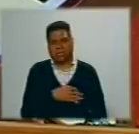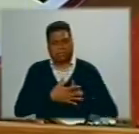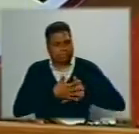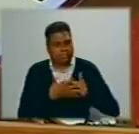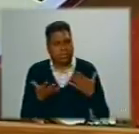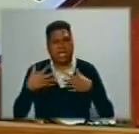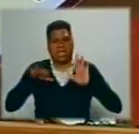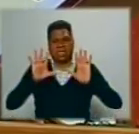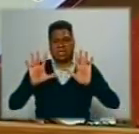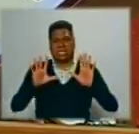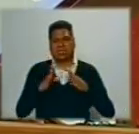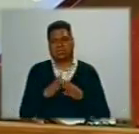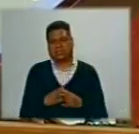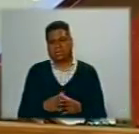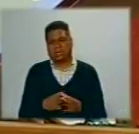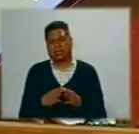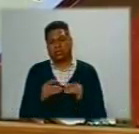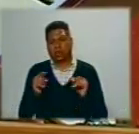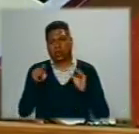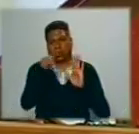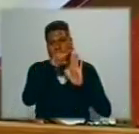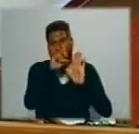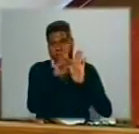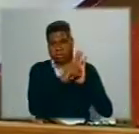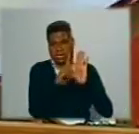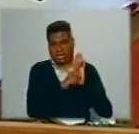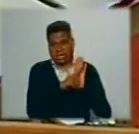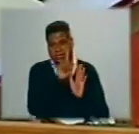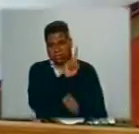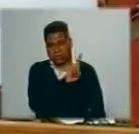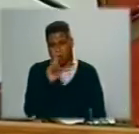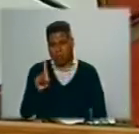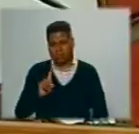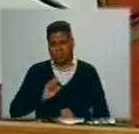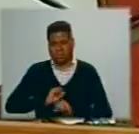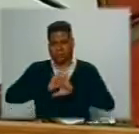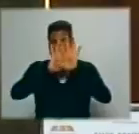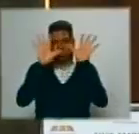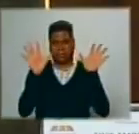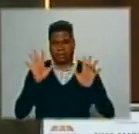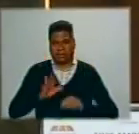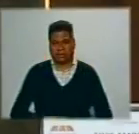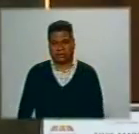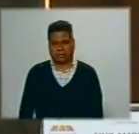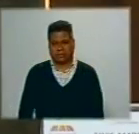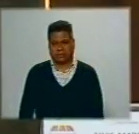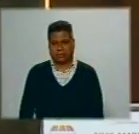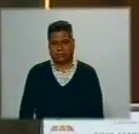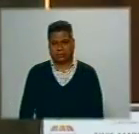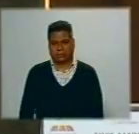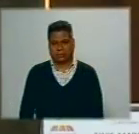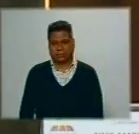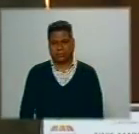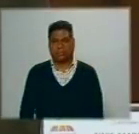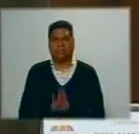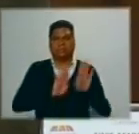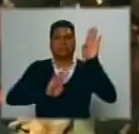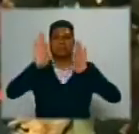10. Primacía de los derechos colectivos y difusos. 11. Transparencia. Es todo. En